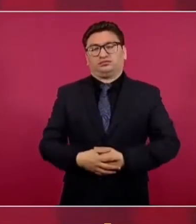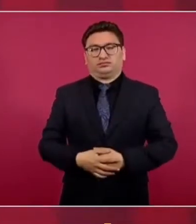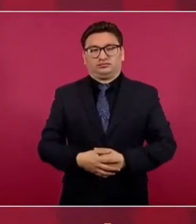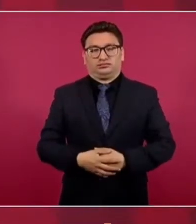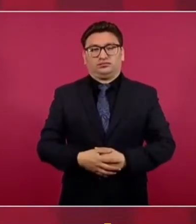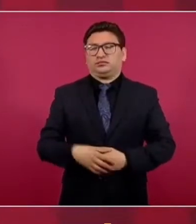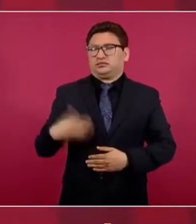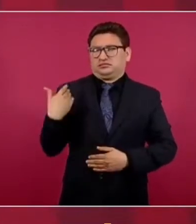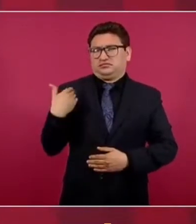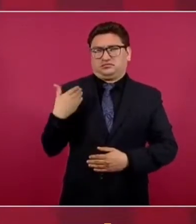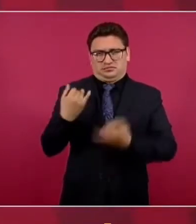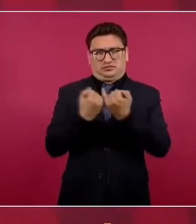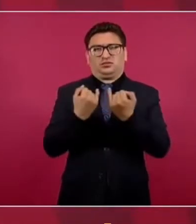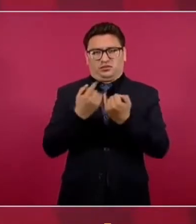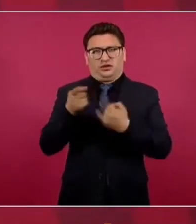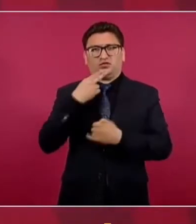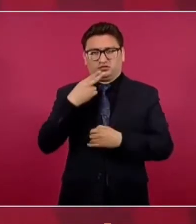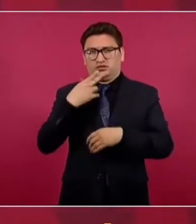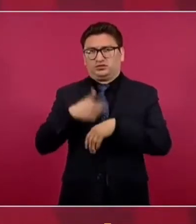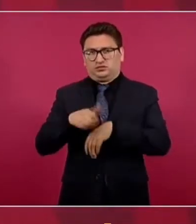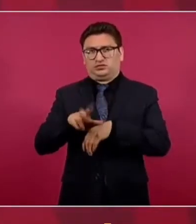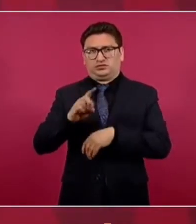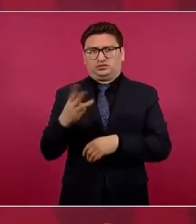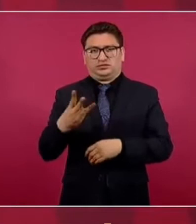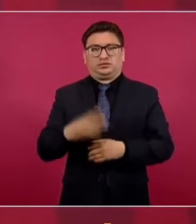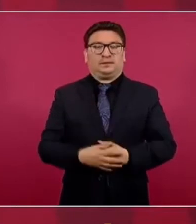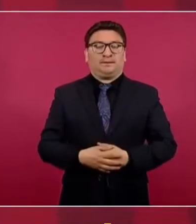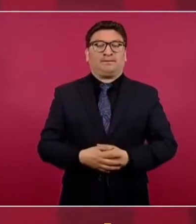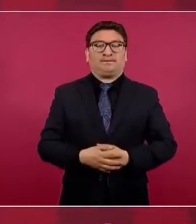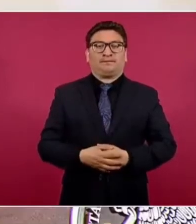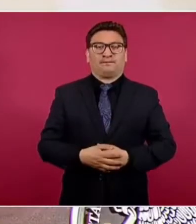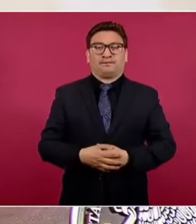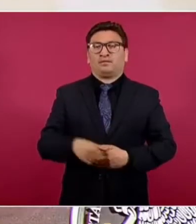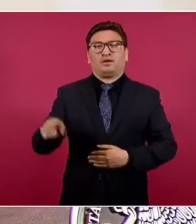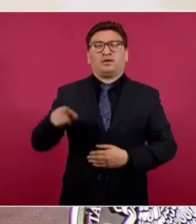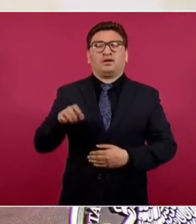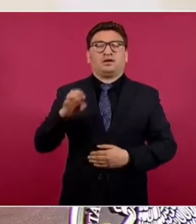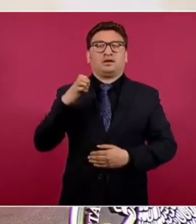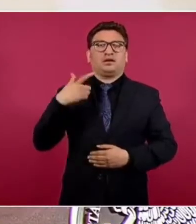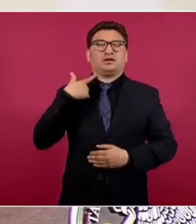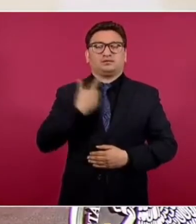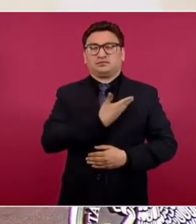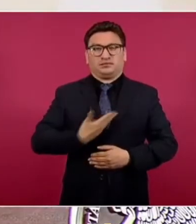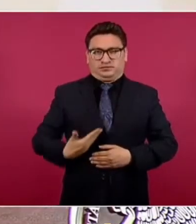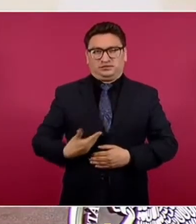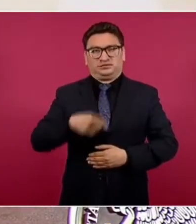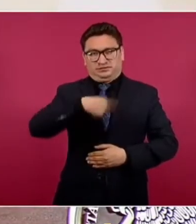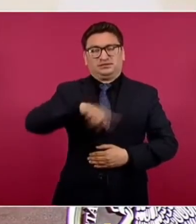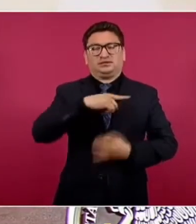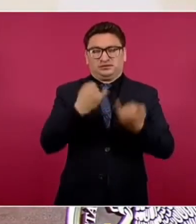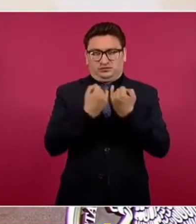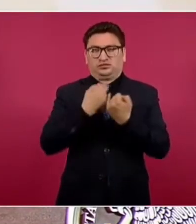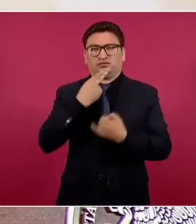Y hasta hace poco lo aplicaban, el 33. Los presidentes neoliberales